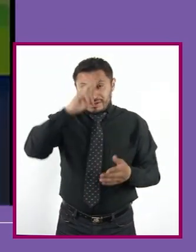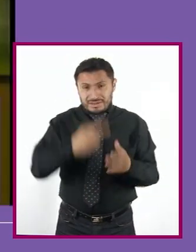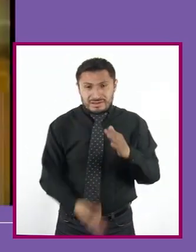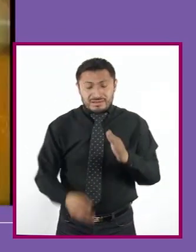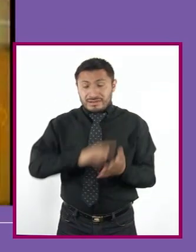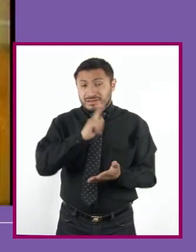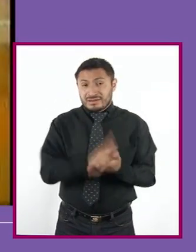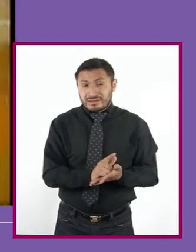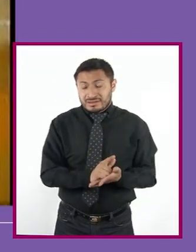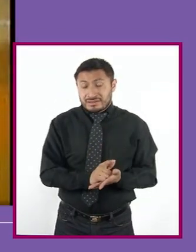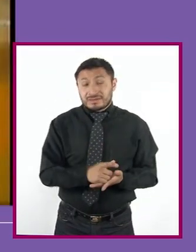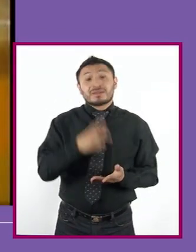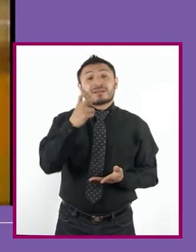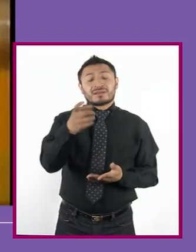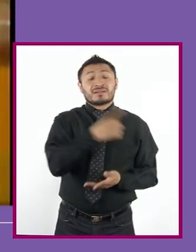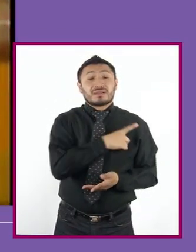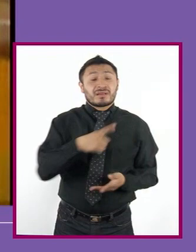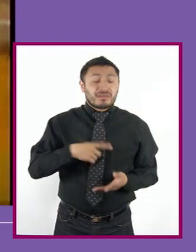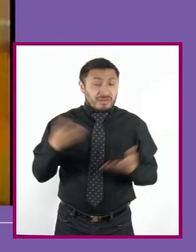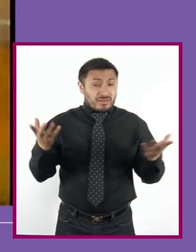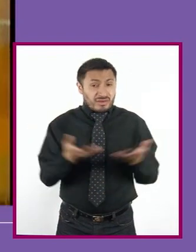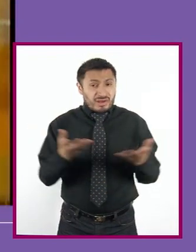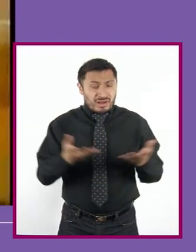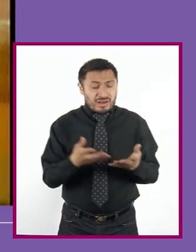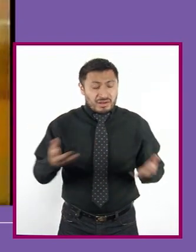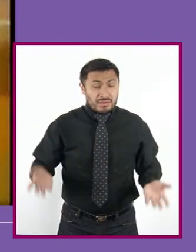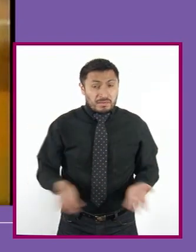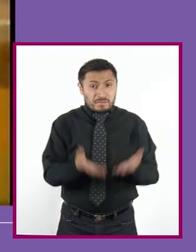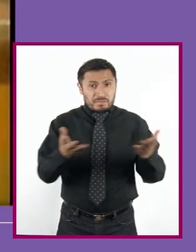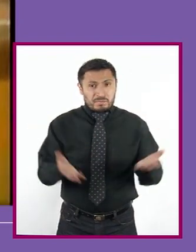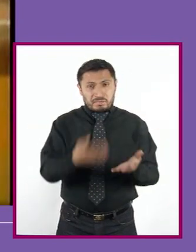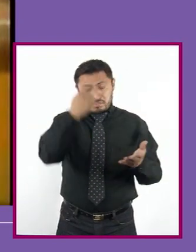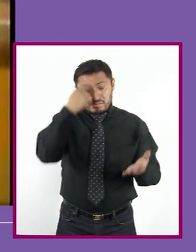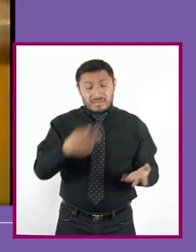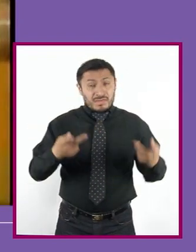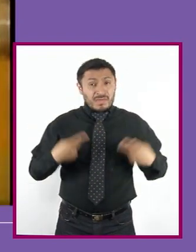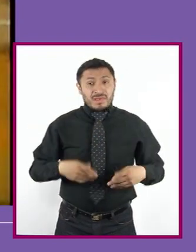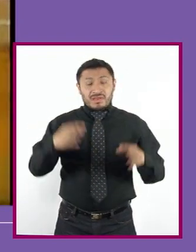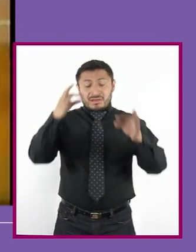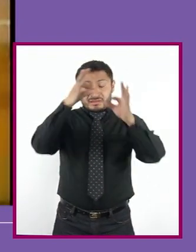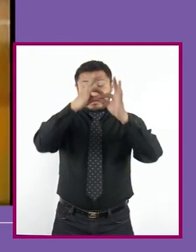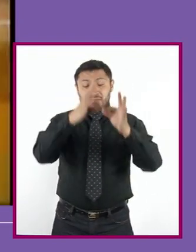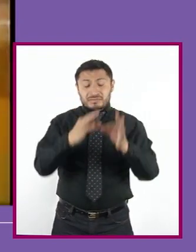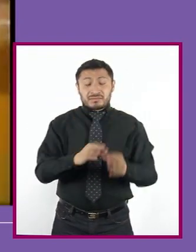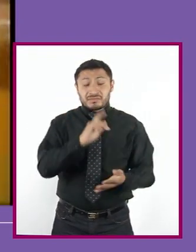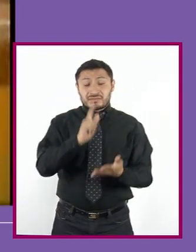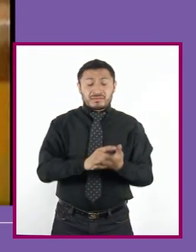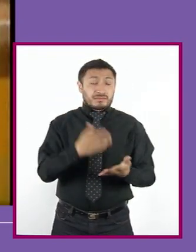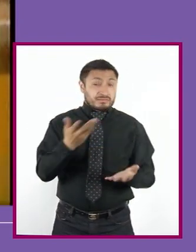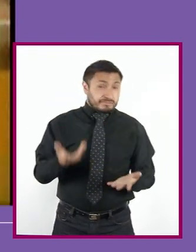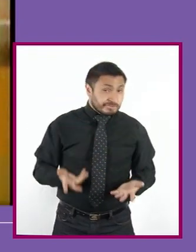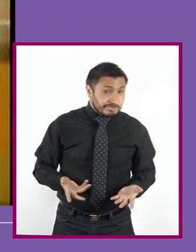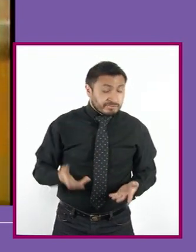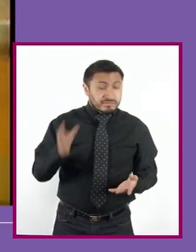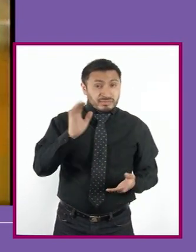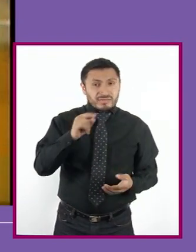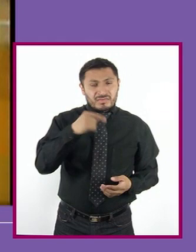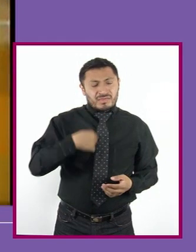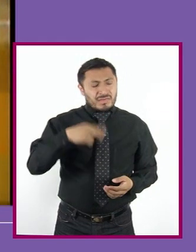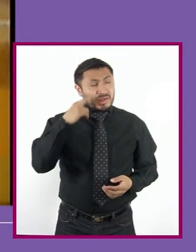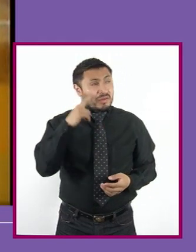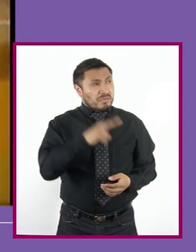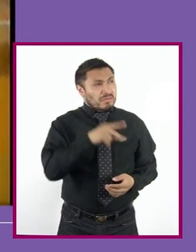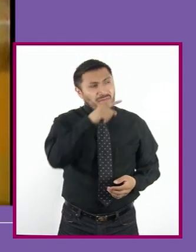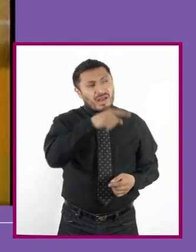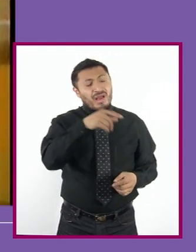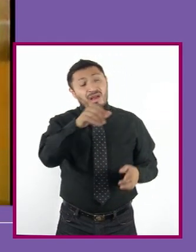decir, tenemos que crear incentivos para que la gente realmente cumpla las leyes. Cuando uno ve que otro comete un